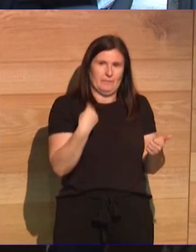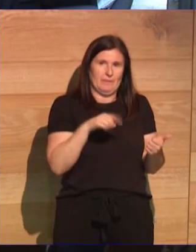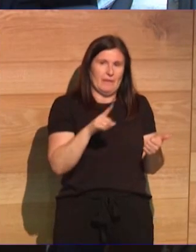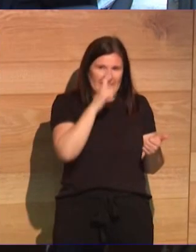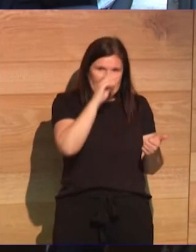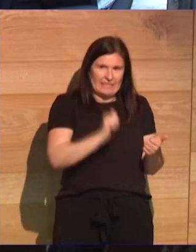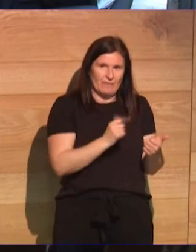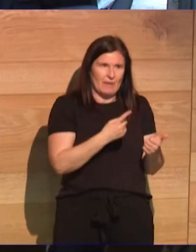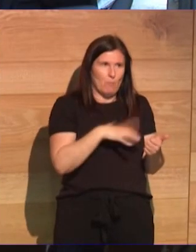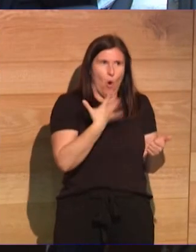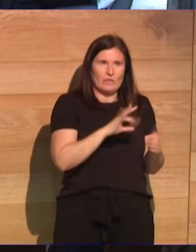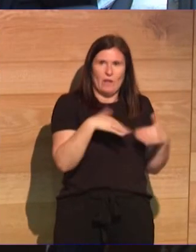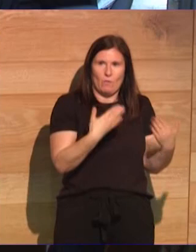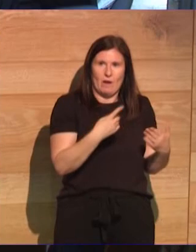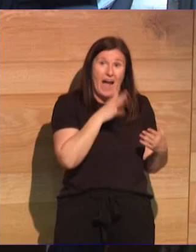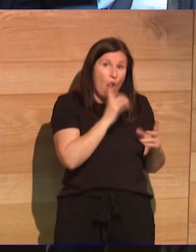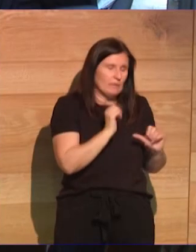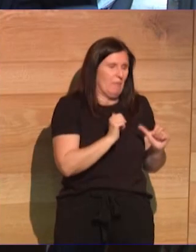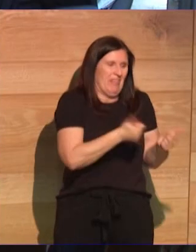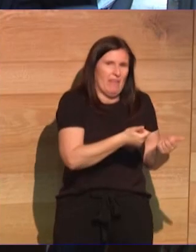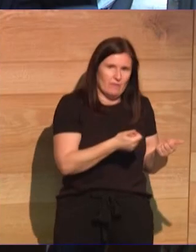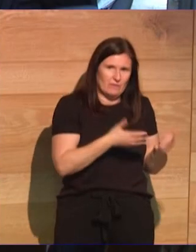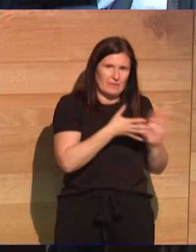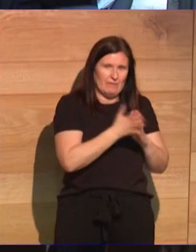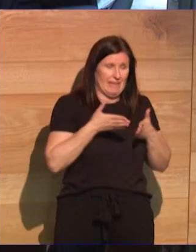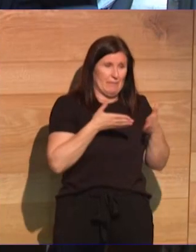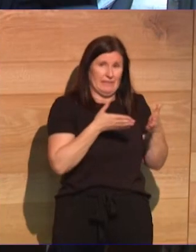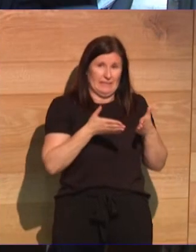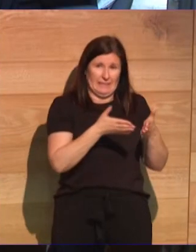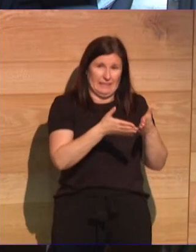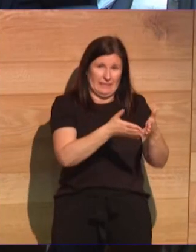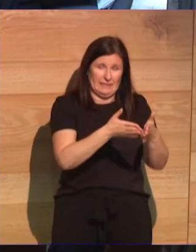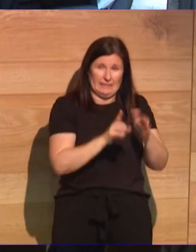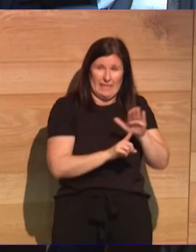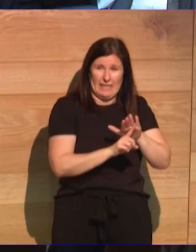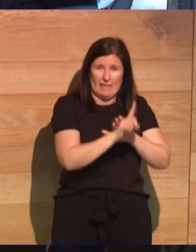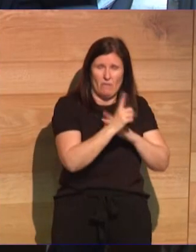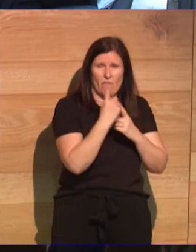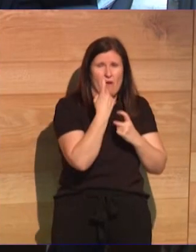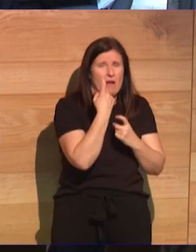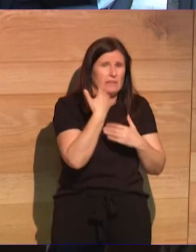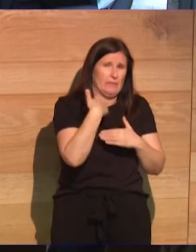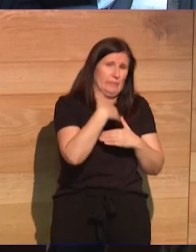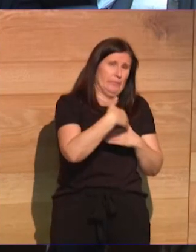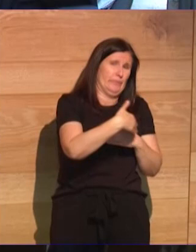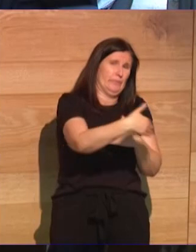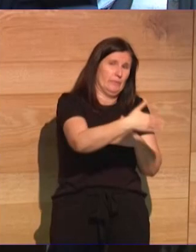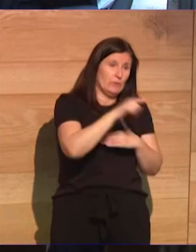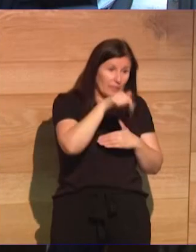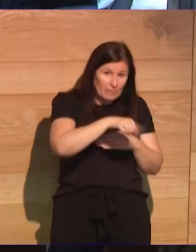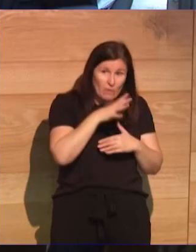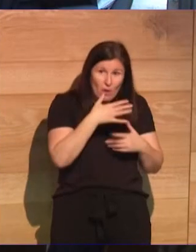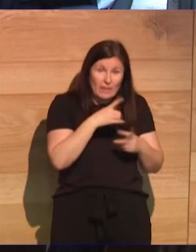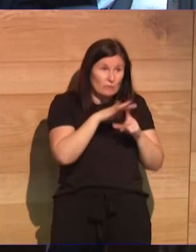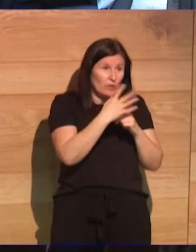esto. Entonces, simplemente comentar que el camino y el desarrollo que queda es enorme, entonces es muy importante este tipo de debates